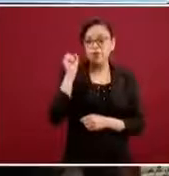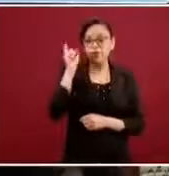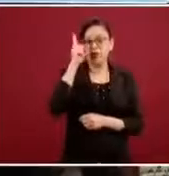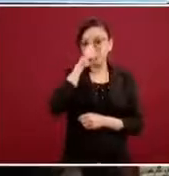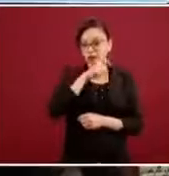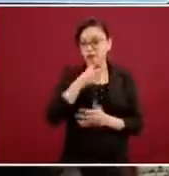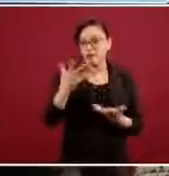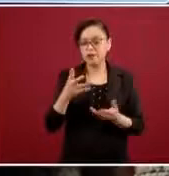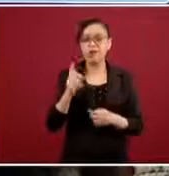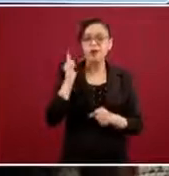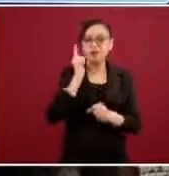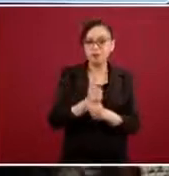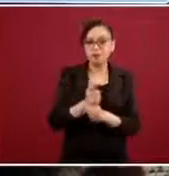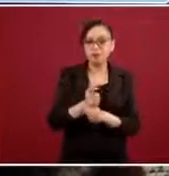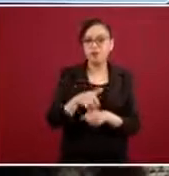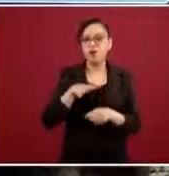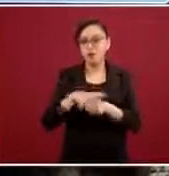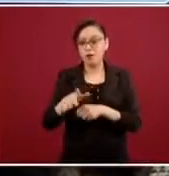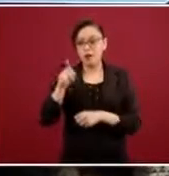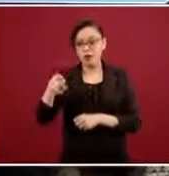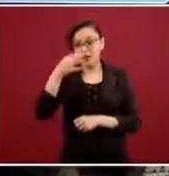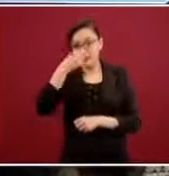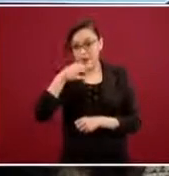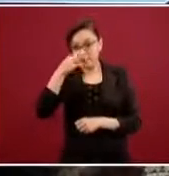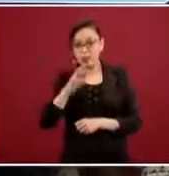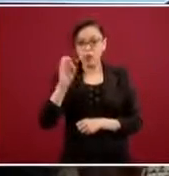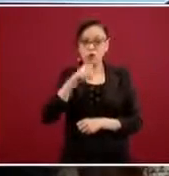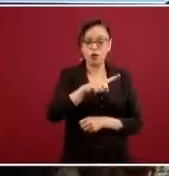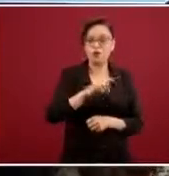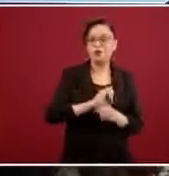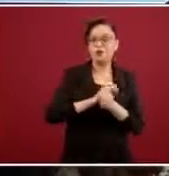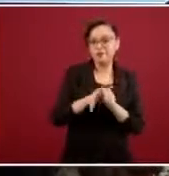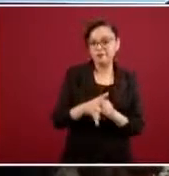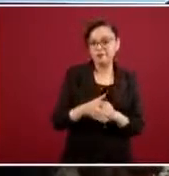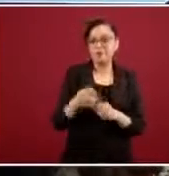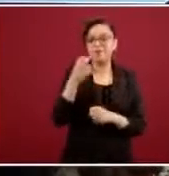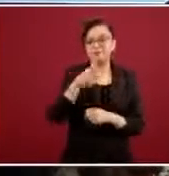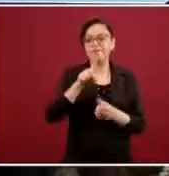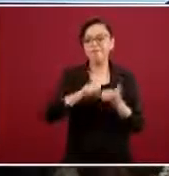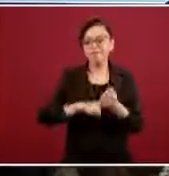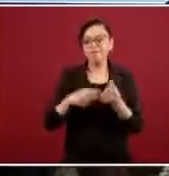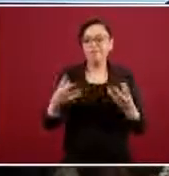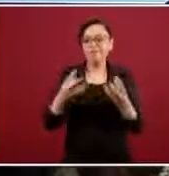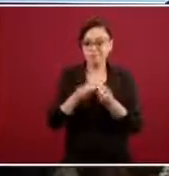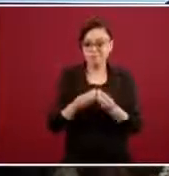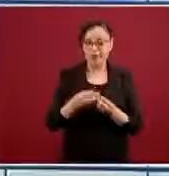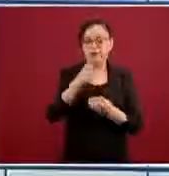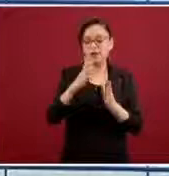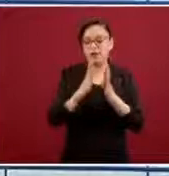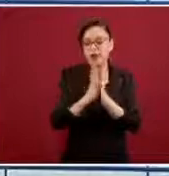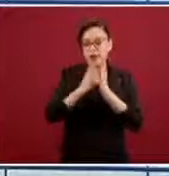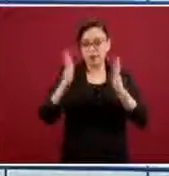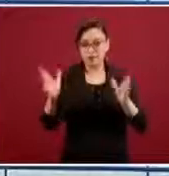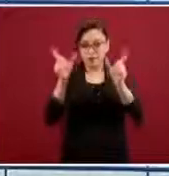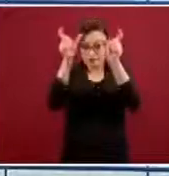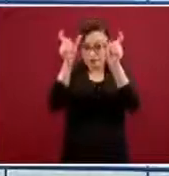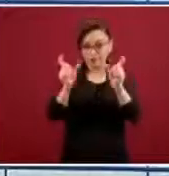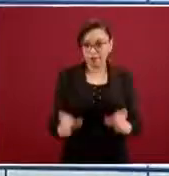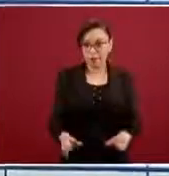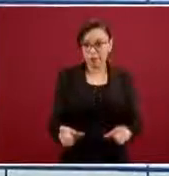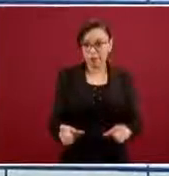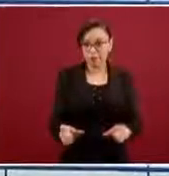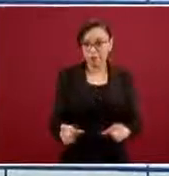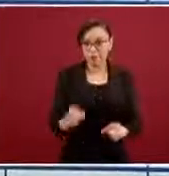tipo influenza. Este es un subconjunto de este. Cuando dividimos este entre este, resulta